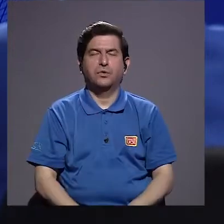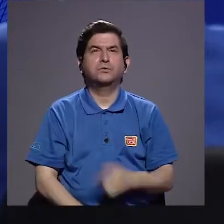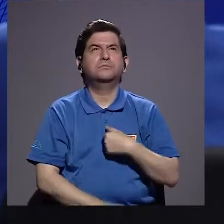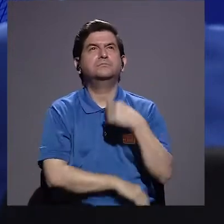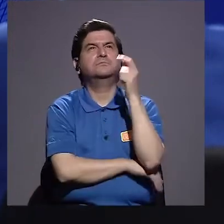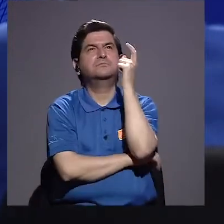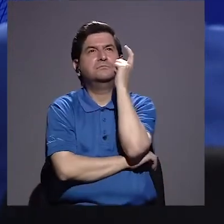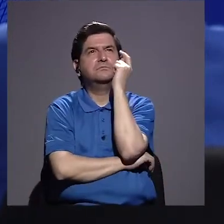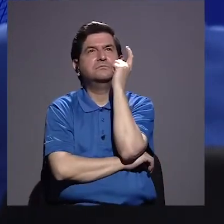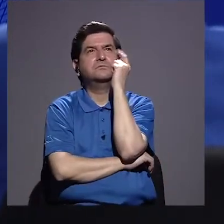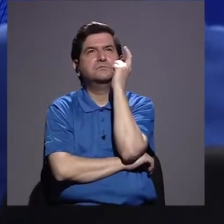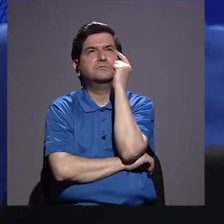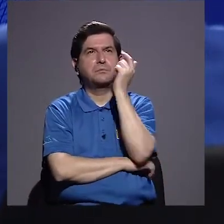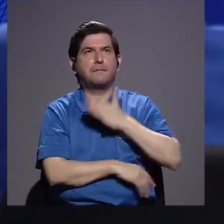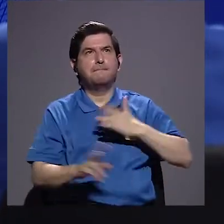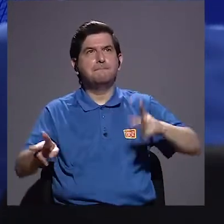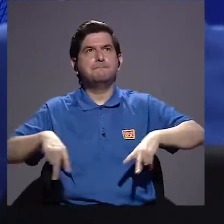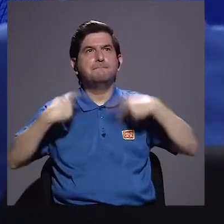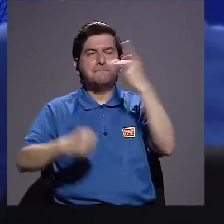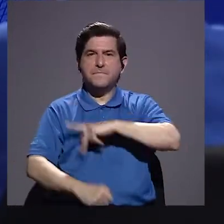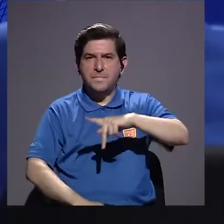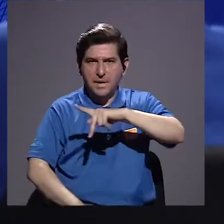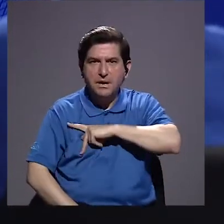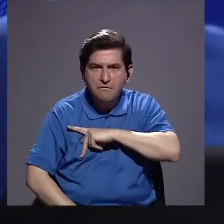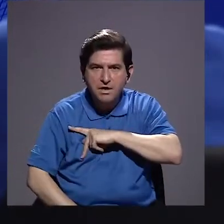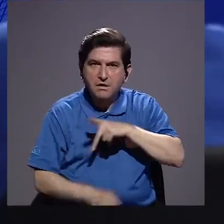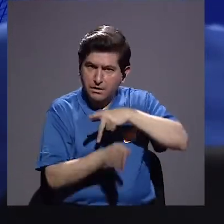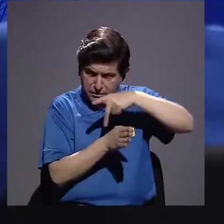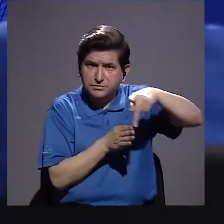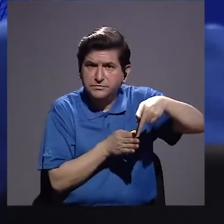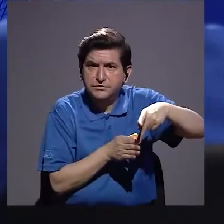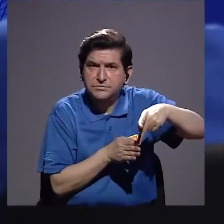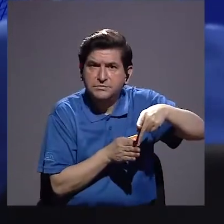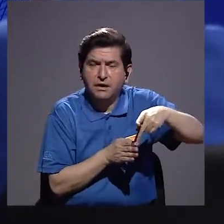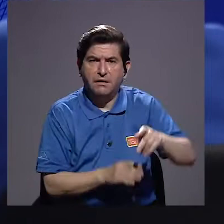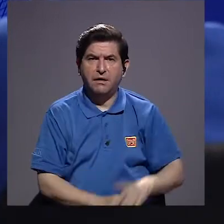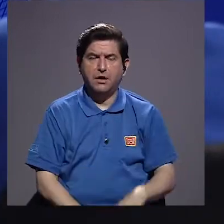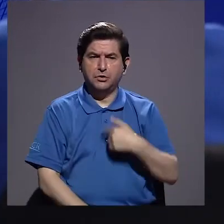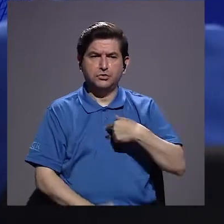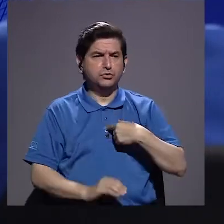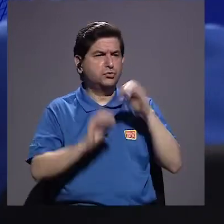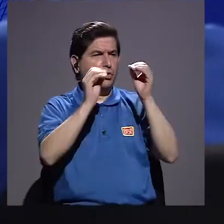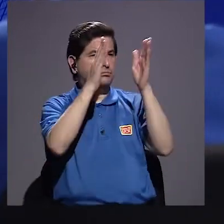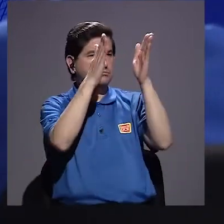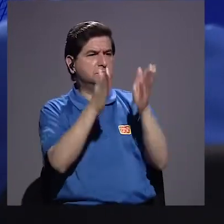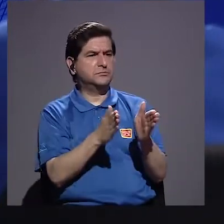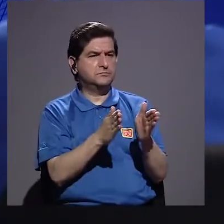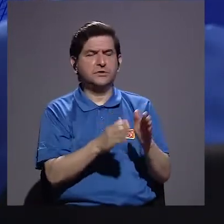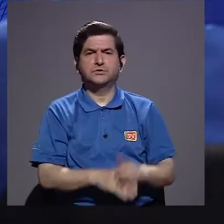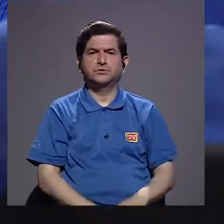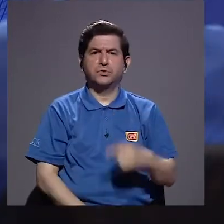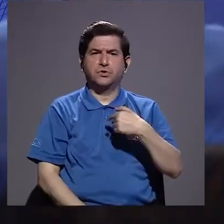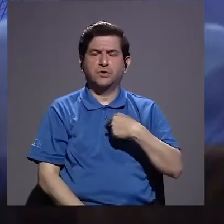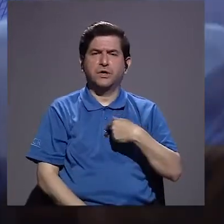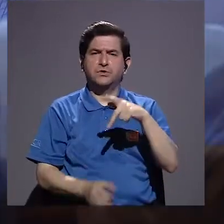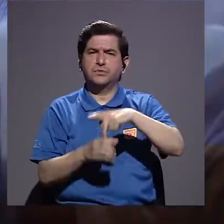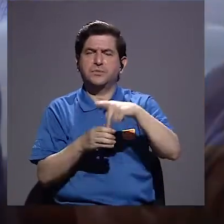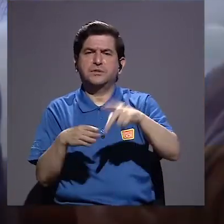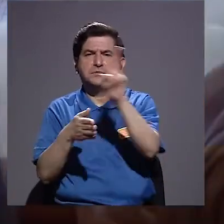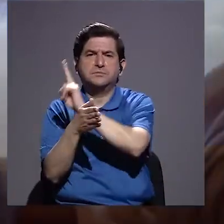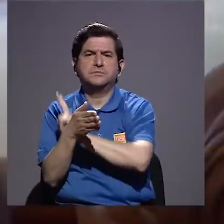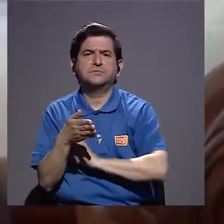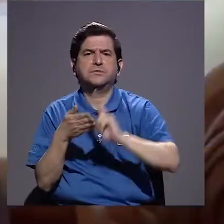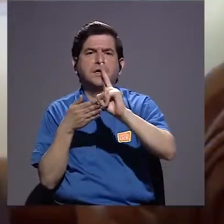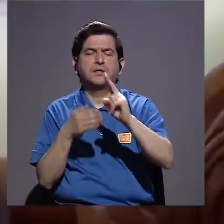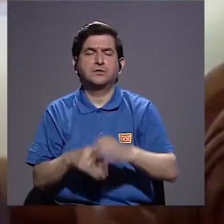Si pienso en mi vida personal y en mi vida profesional, como docente, como académica,